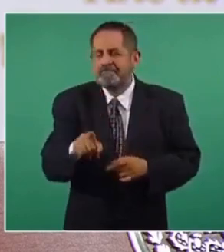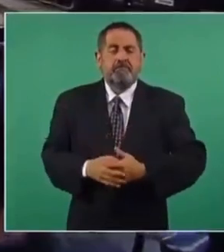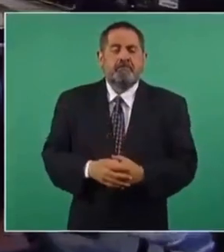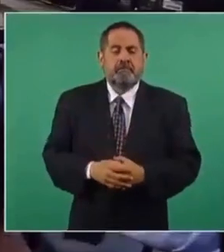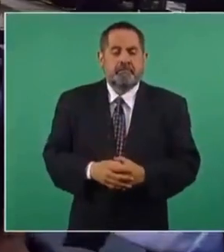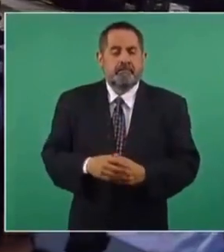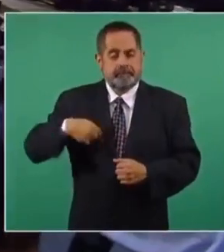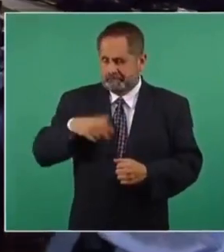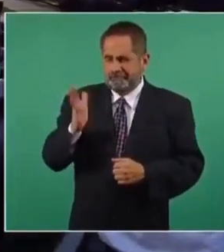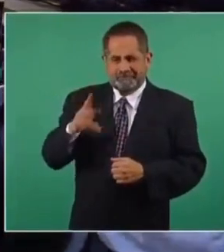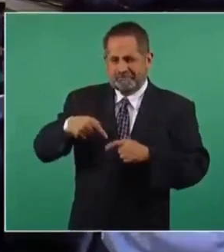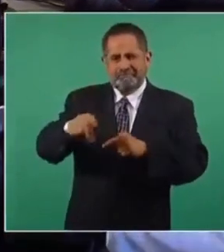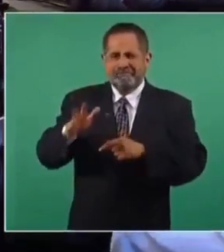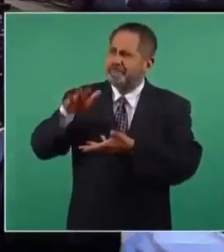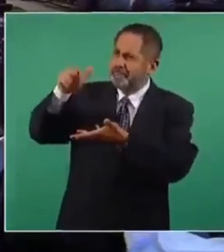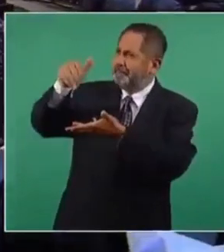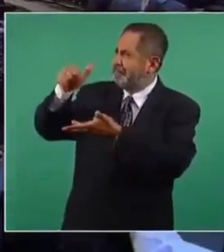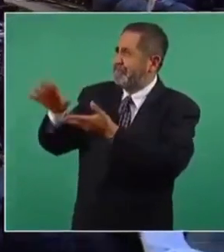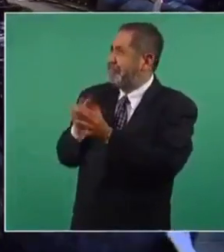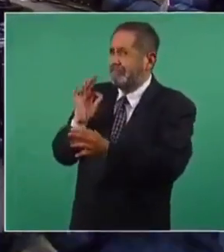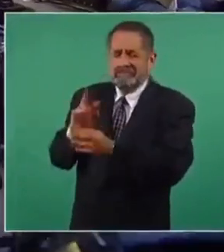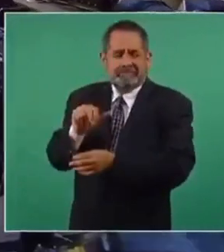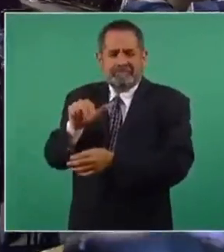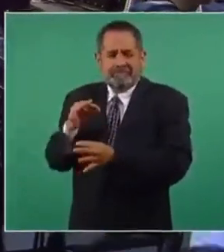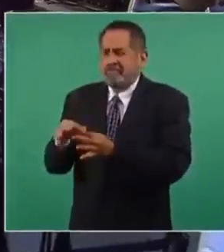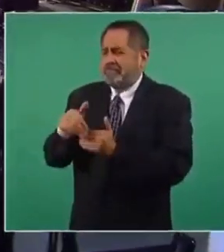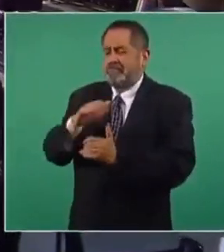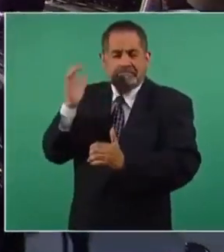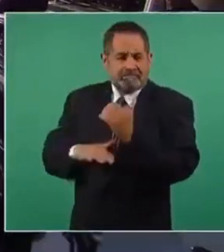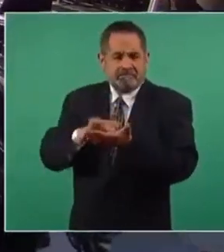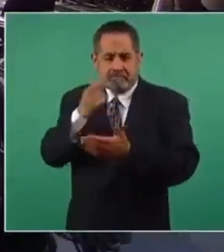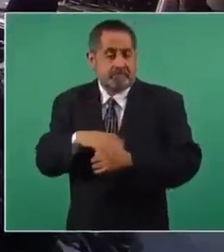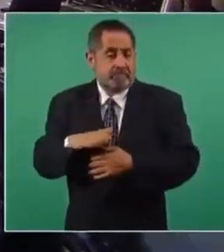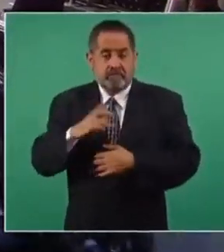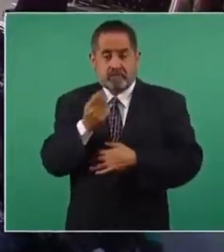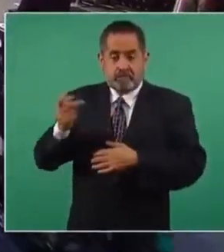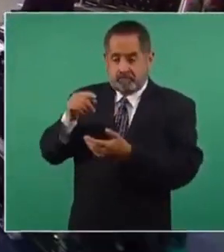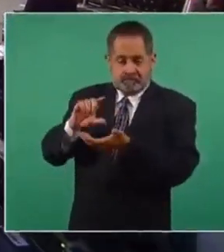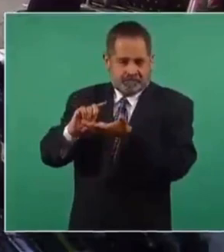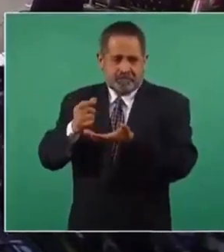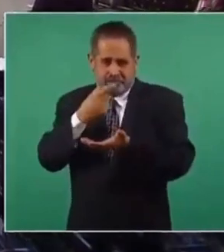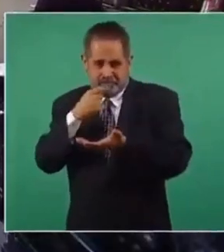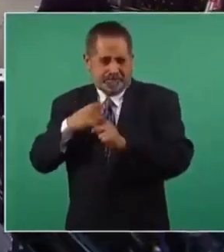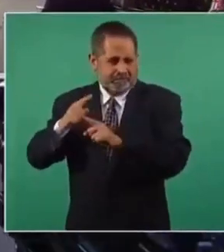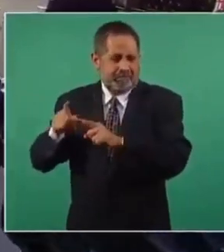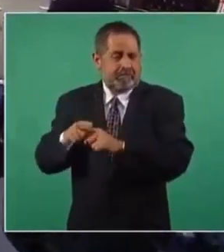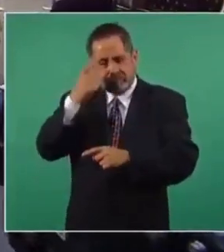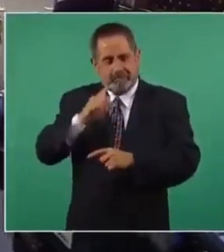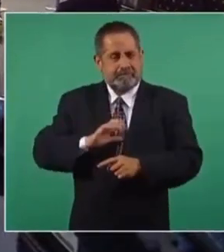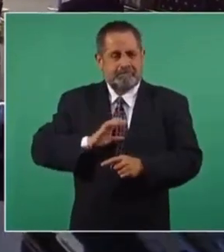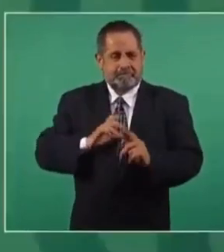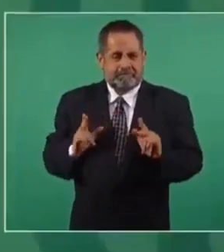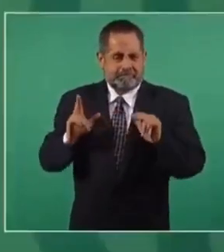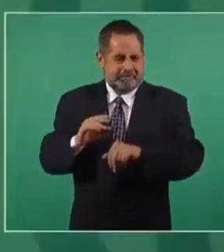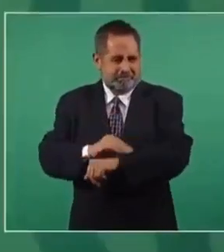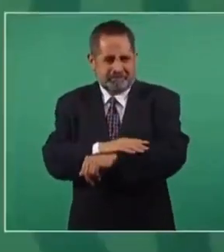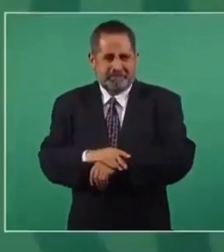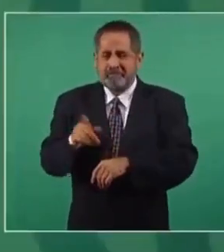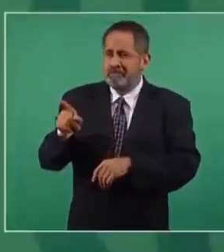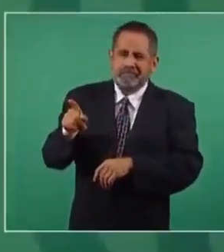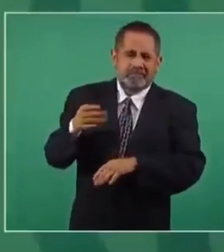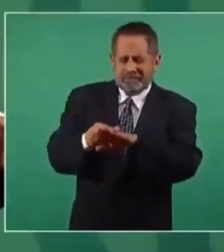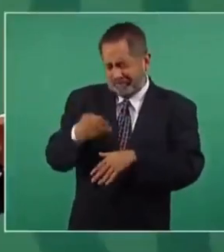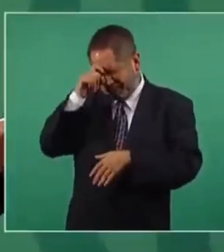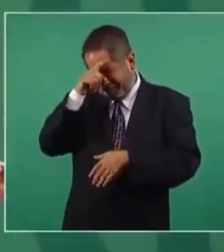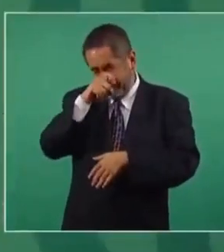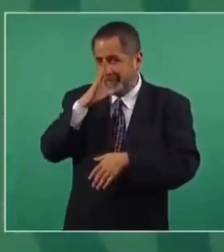lo mismo. Ya estamos consiguiendo todos los medicamentos. Hay medicamentos oncológicos que son mucho, mucho,